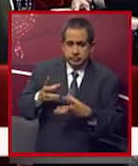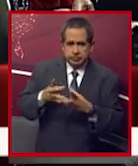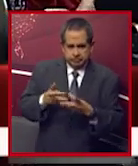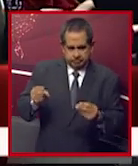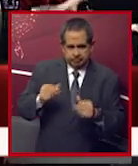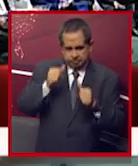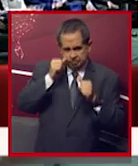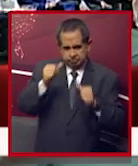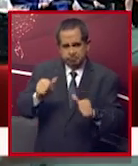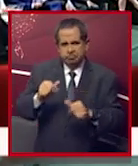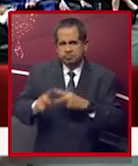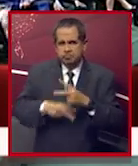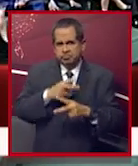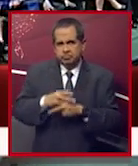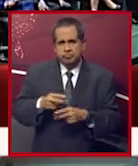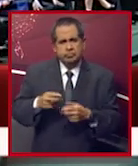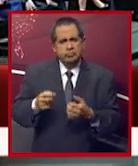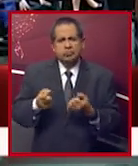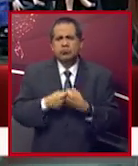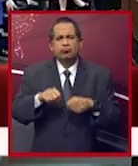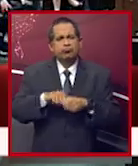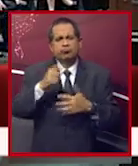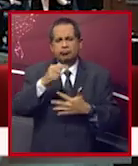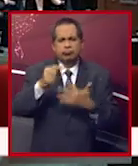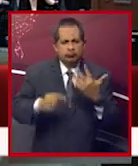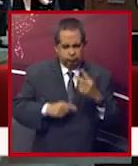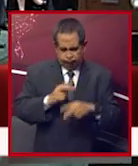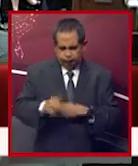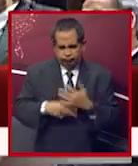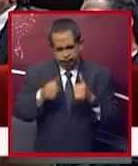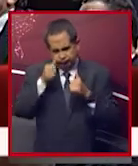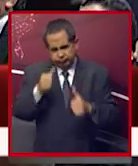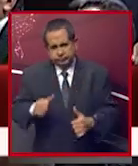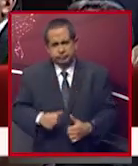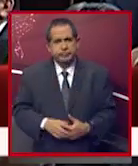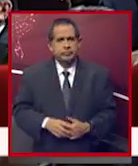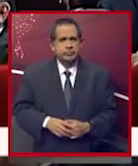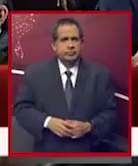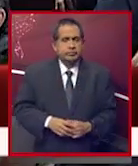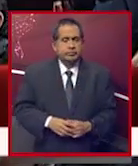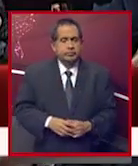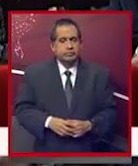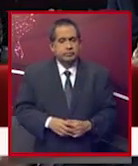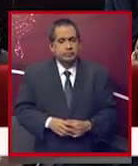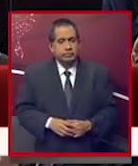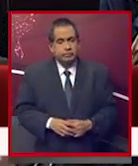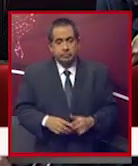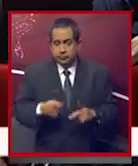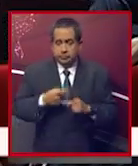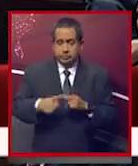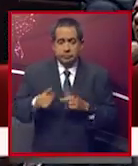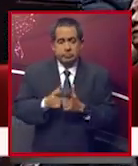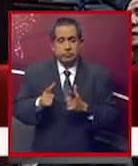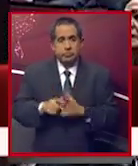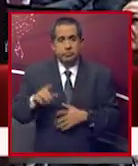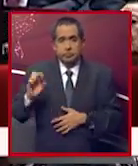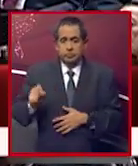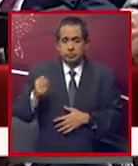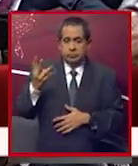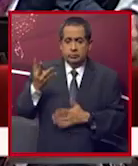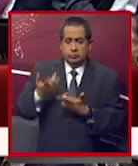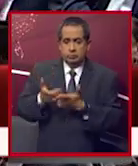del país, entre otras acciones de carácter social. Al empezar los trabajos de esta 64